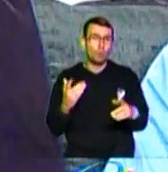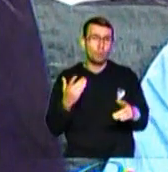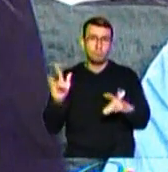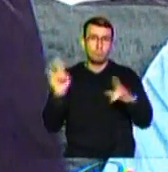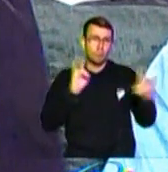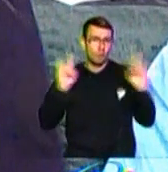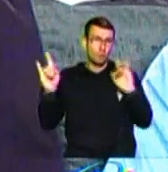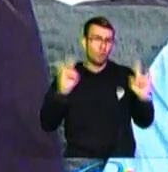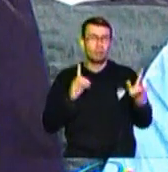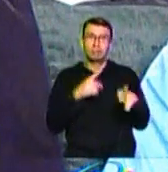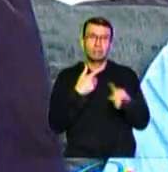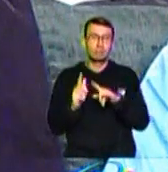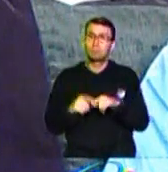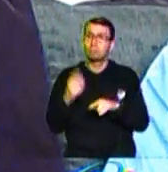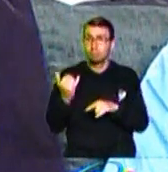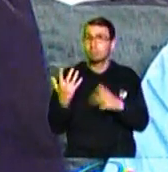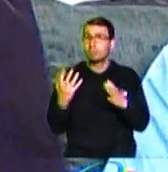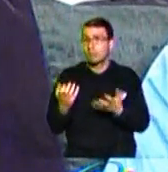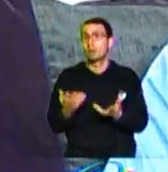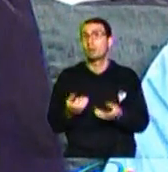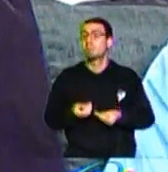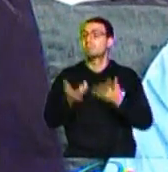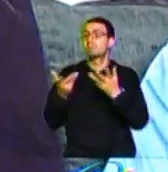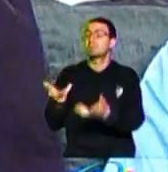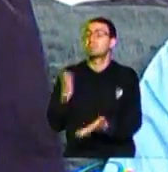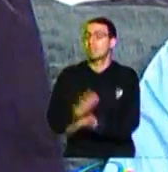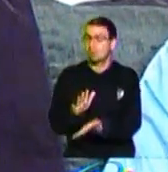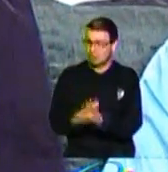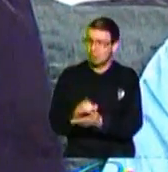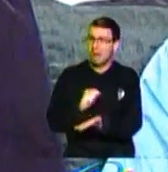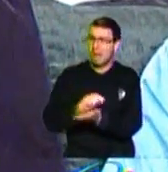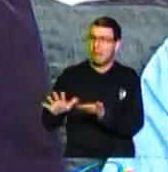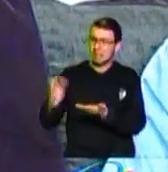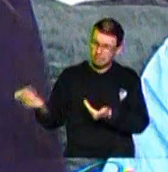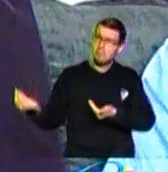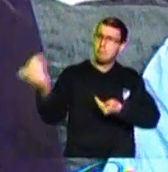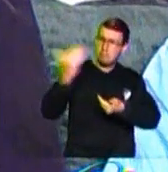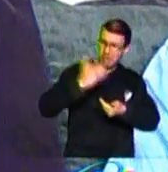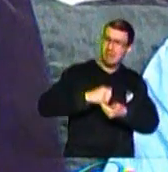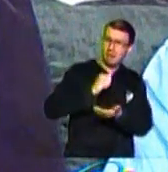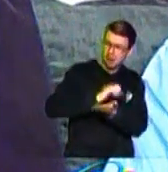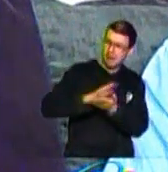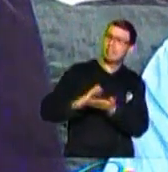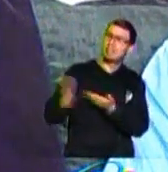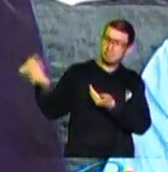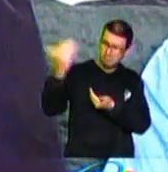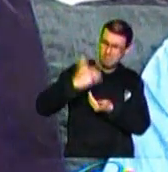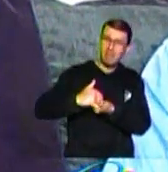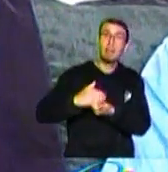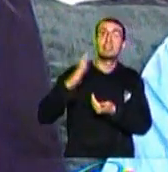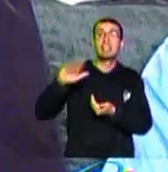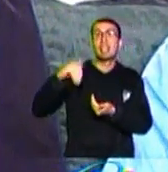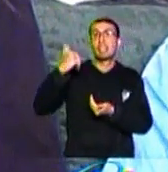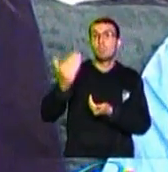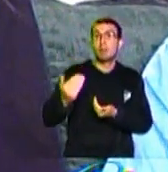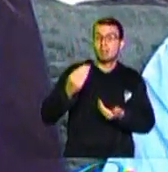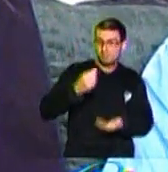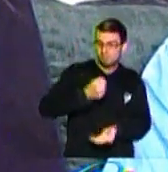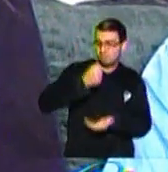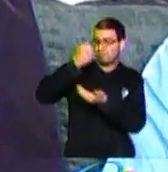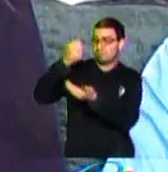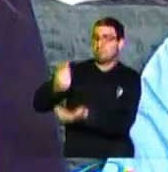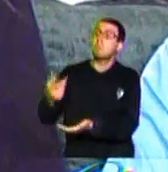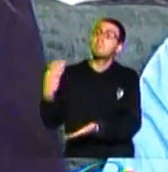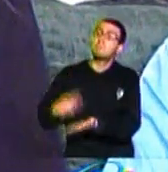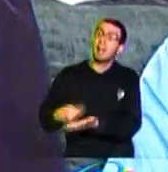llamar, ofreciendo tratamientos gratis o consultas a un precio ínfimo para que vayan por un tratamiento gratis